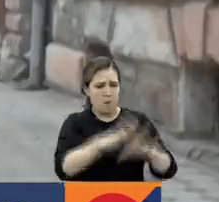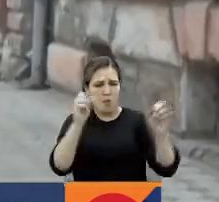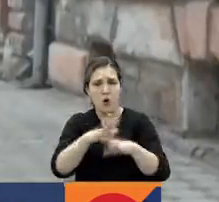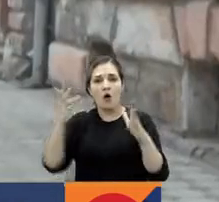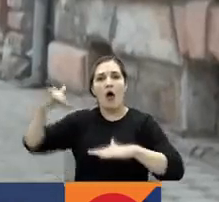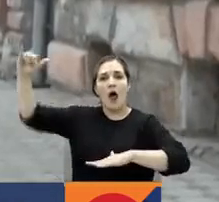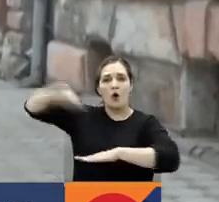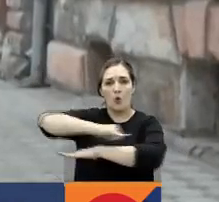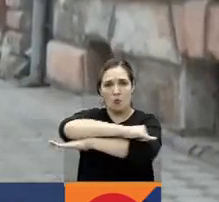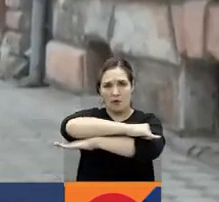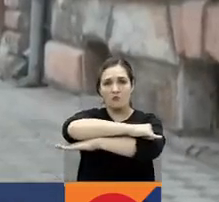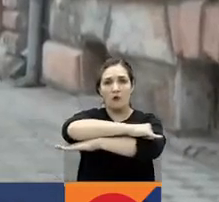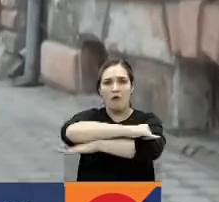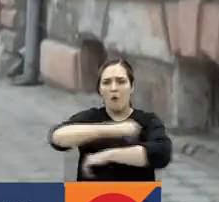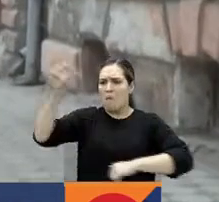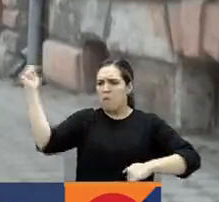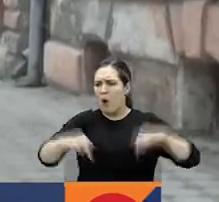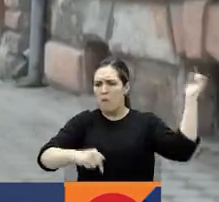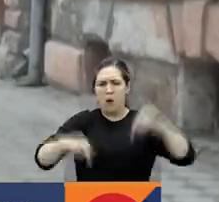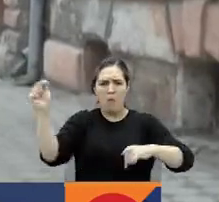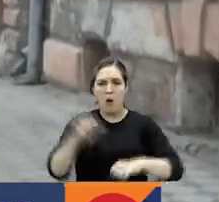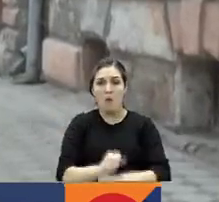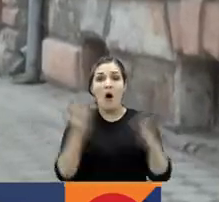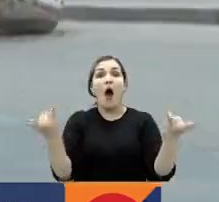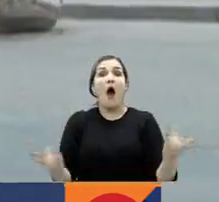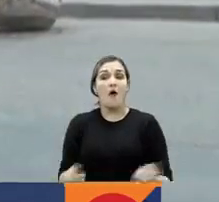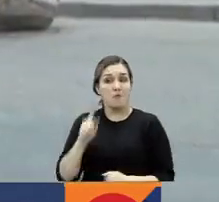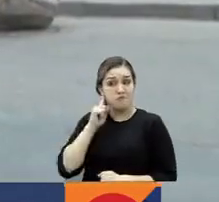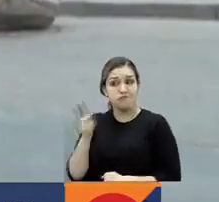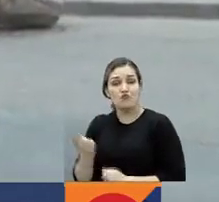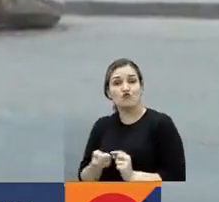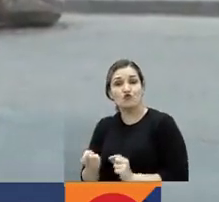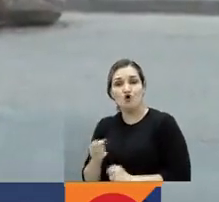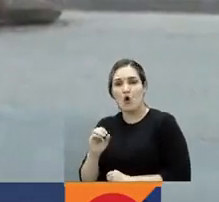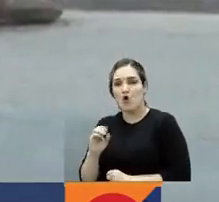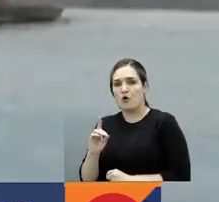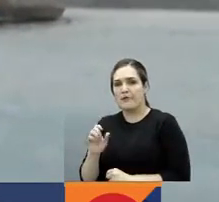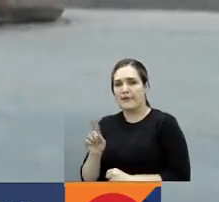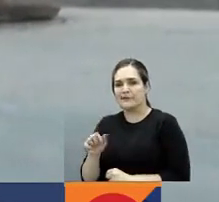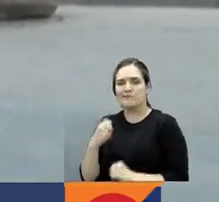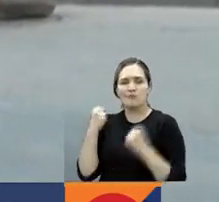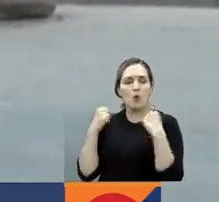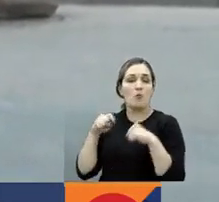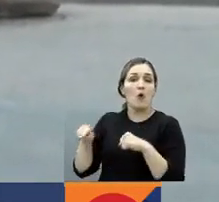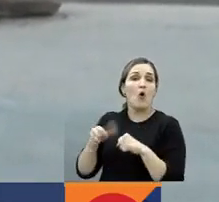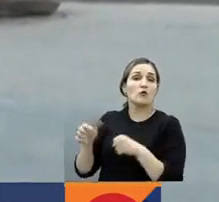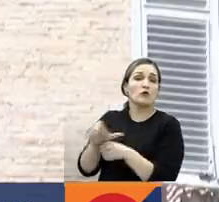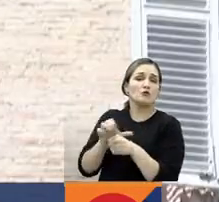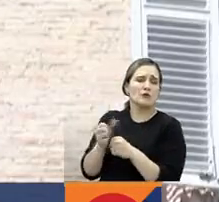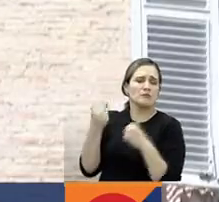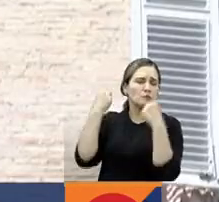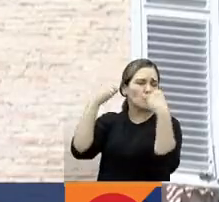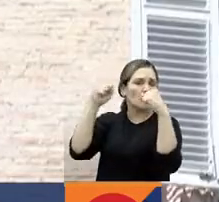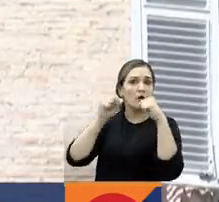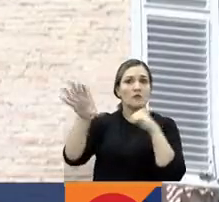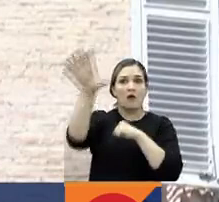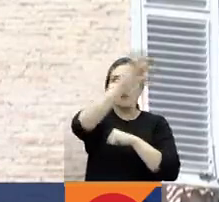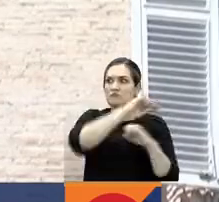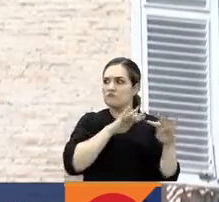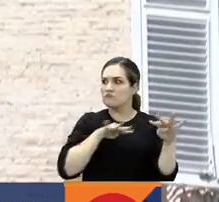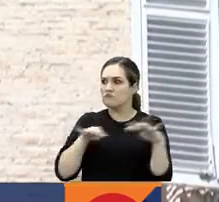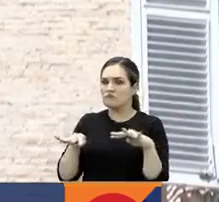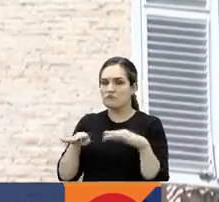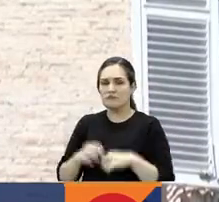Vinnytsia, anticipa que Rusia ahora bombardeará Odessa. Este panorama preocupa fuera de sus fronteras. En